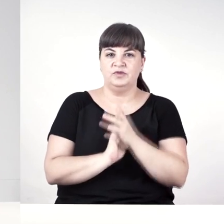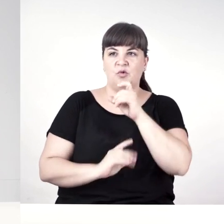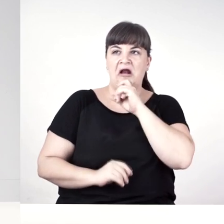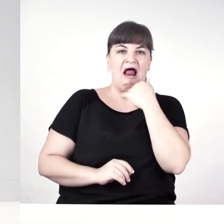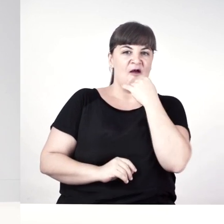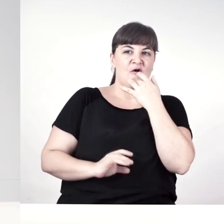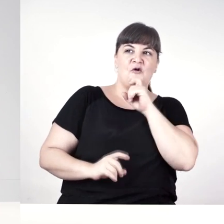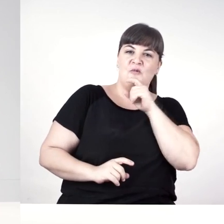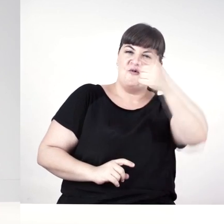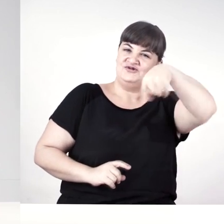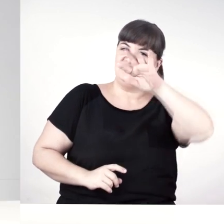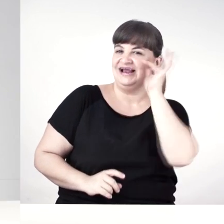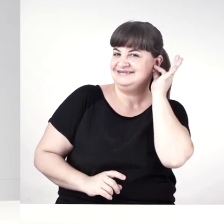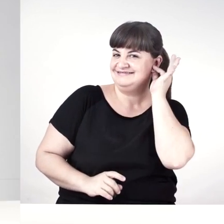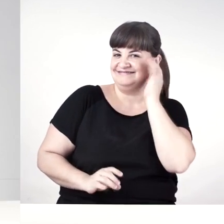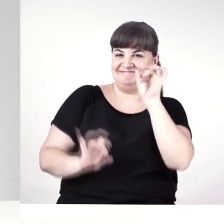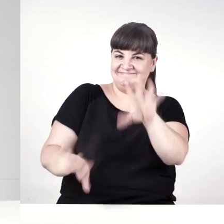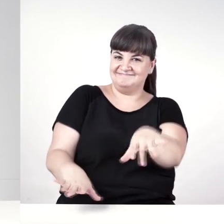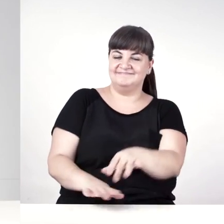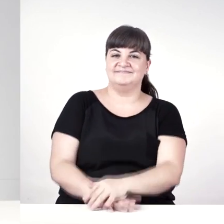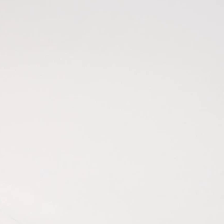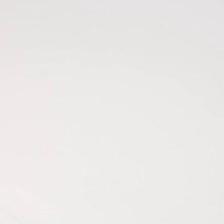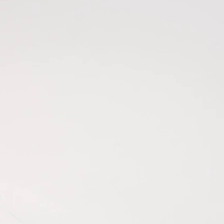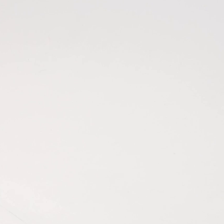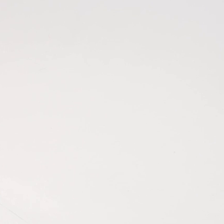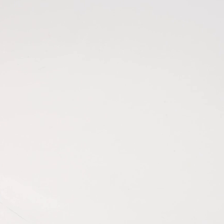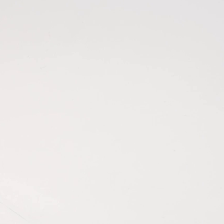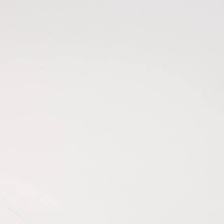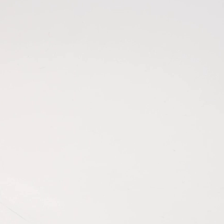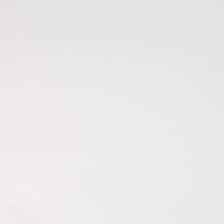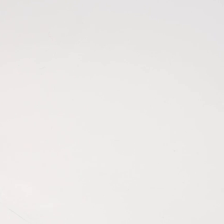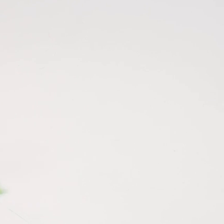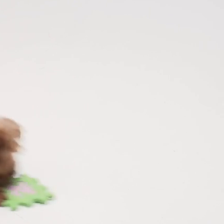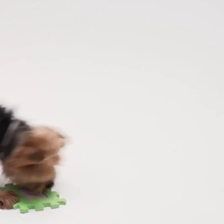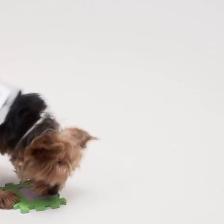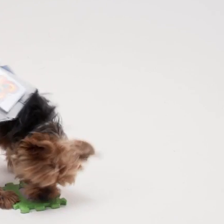clases sean dinámicas. Una cosa así como vosotras.